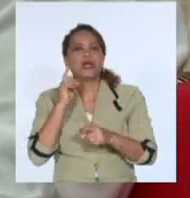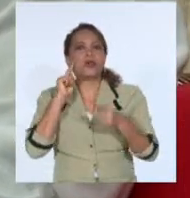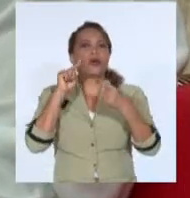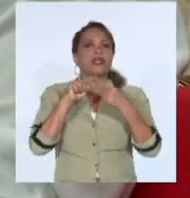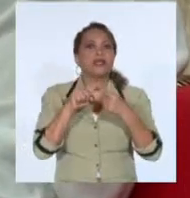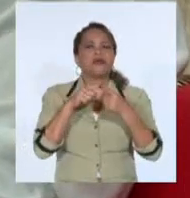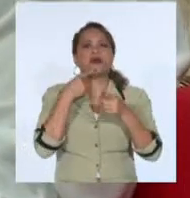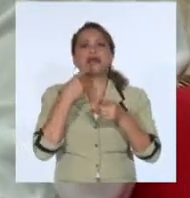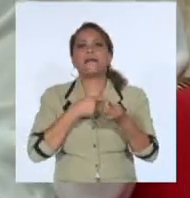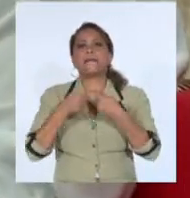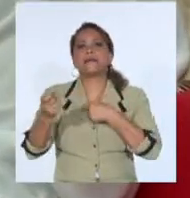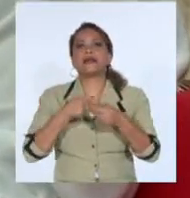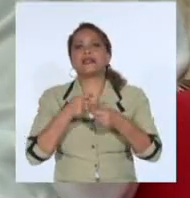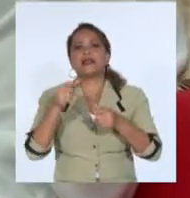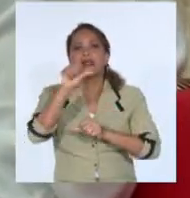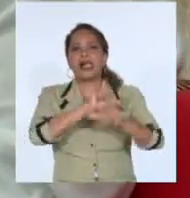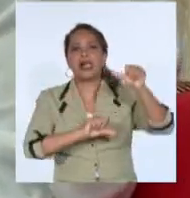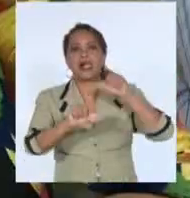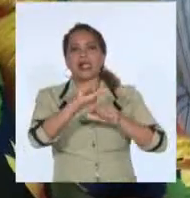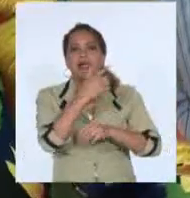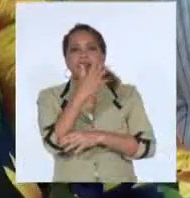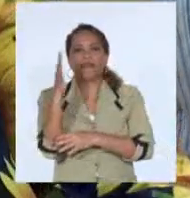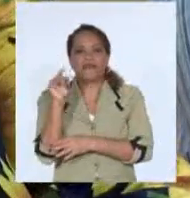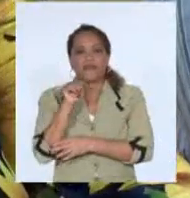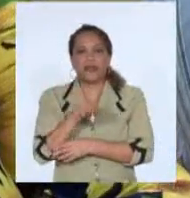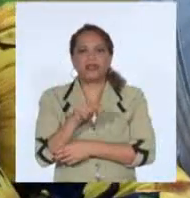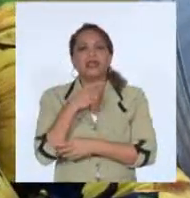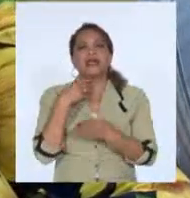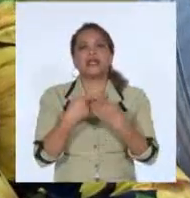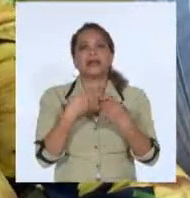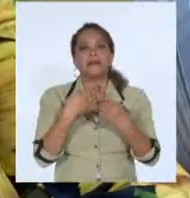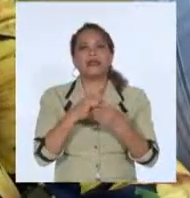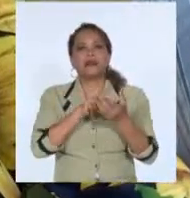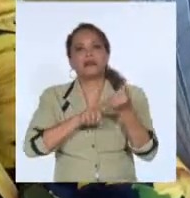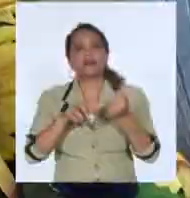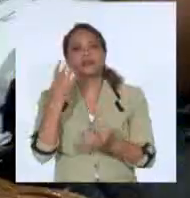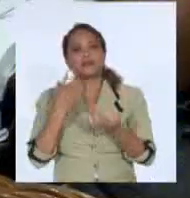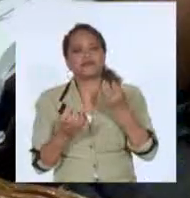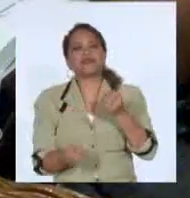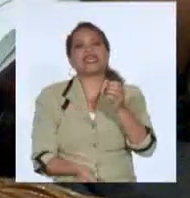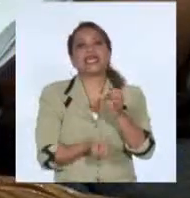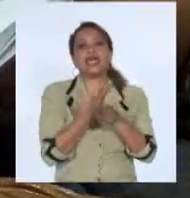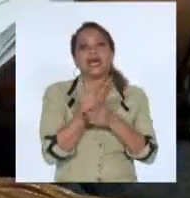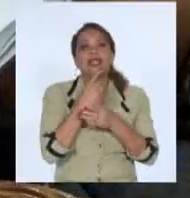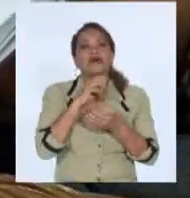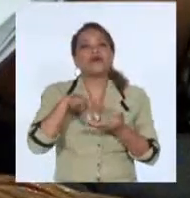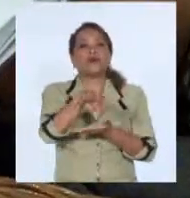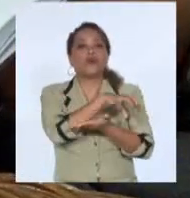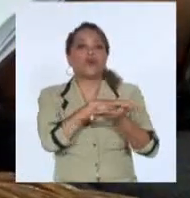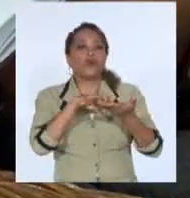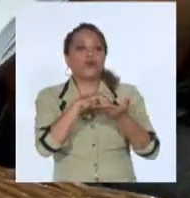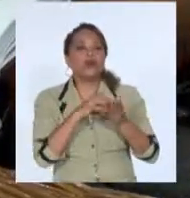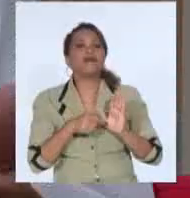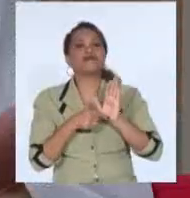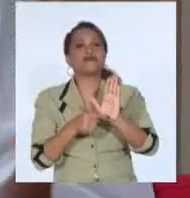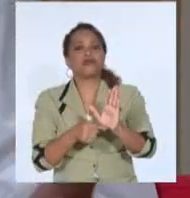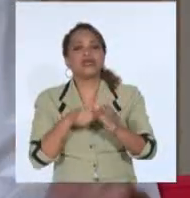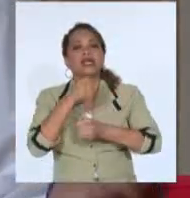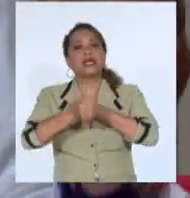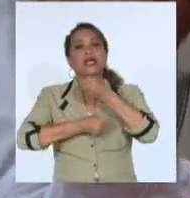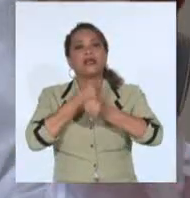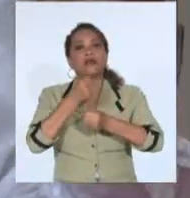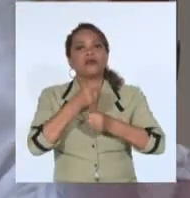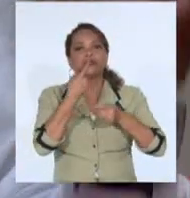fertilizantes en la fábrica NPK de la empresa química cienfueguera y crear una granja demostrativa del uso y eficacia de sus